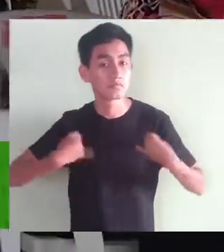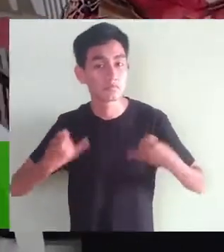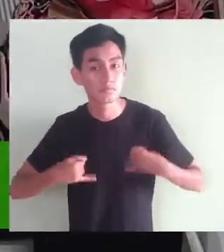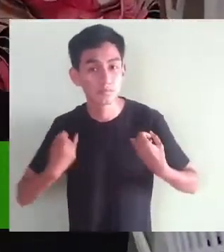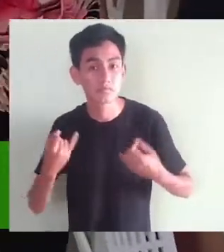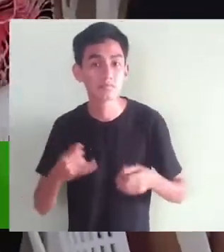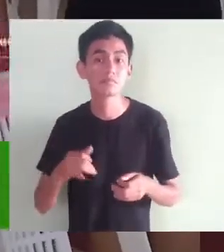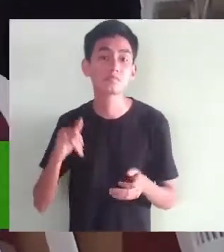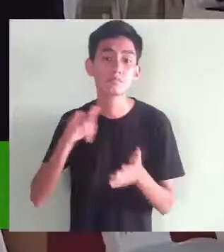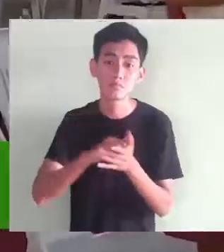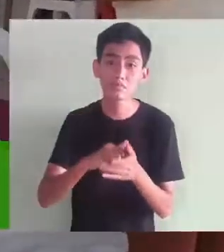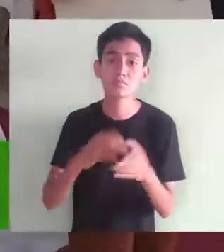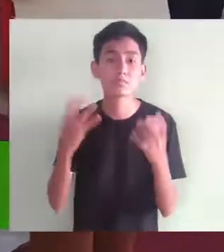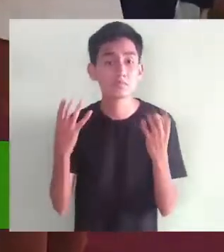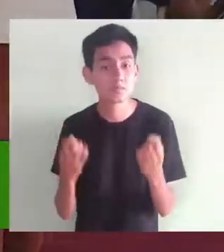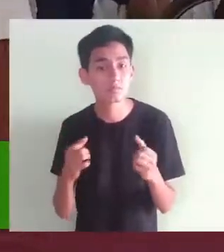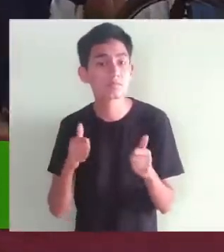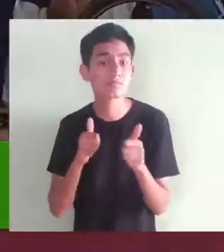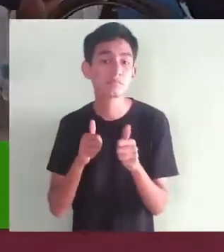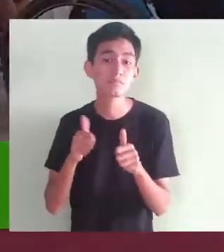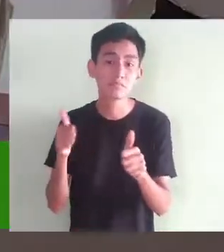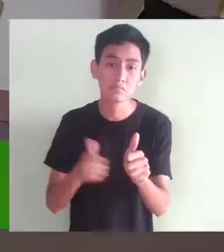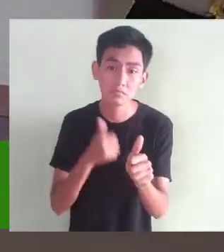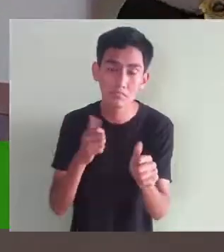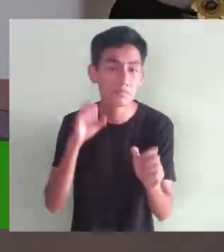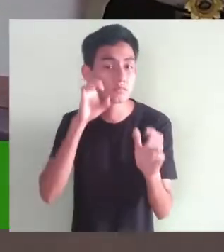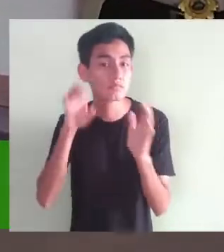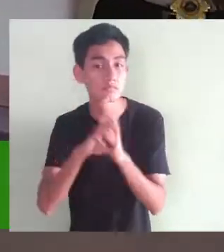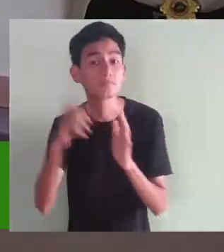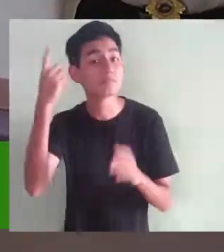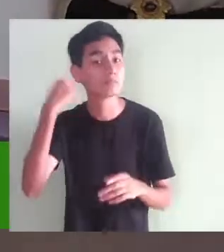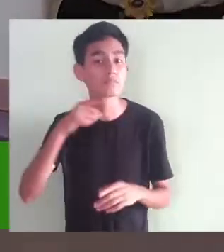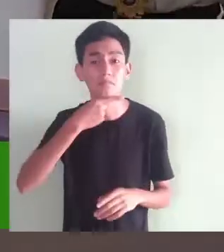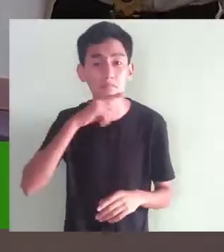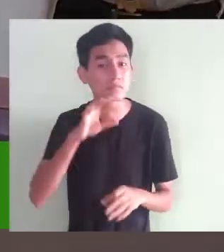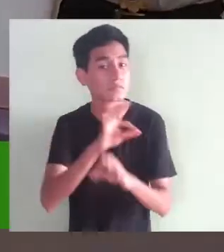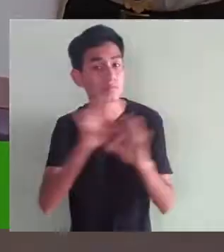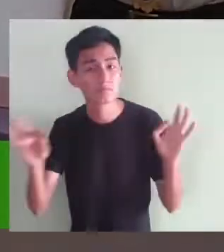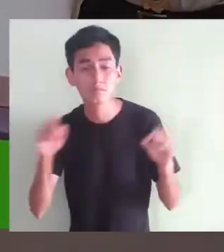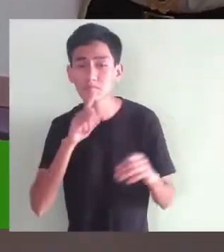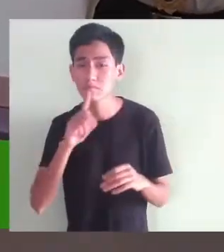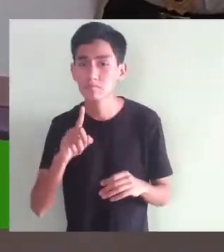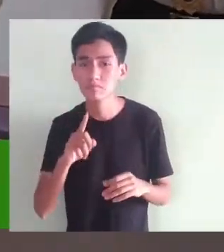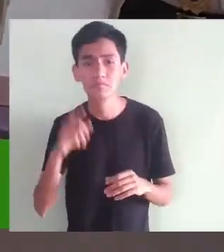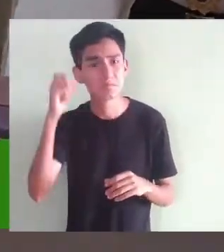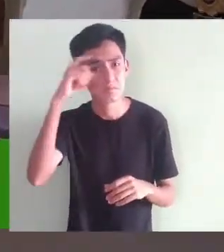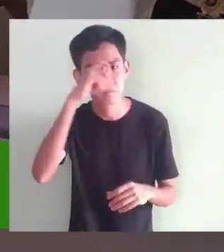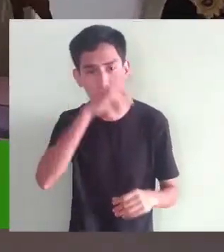ejemplo, porque para la mujer, digamos, no es nada imposible, ¿no? No es nada imposible.